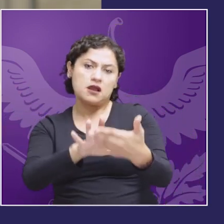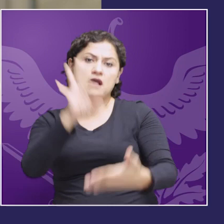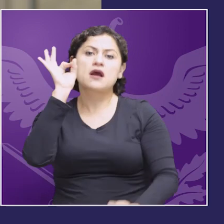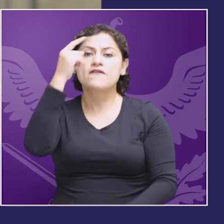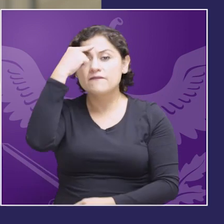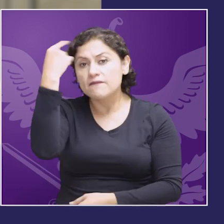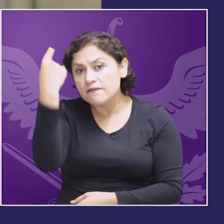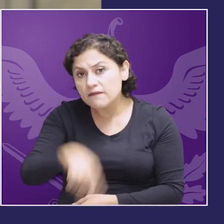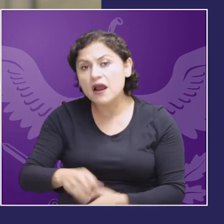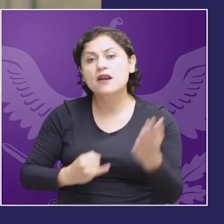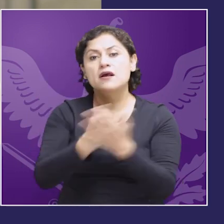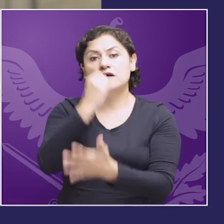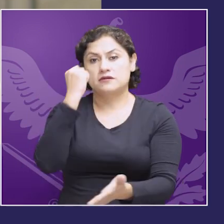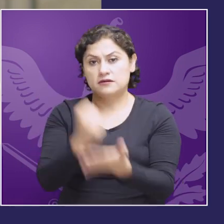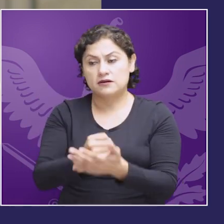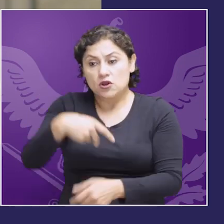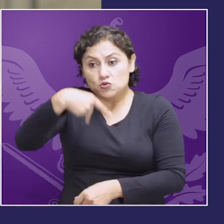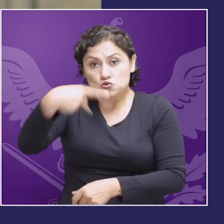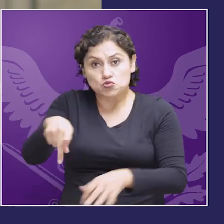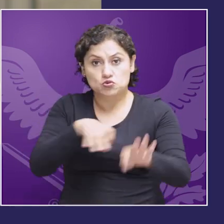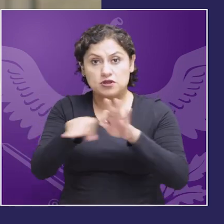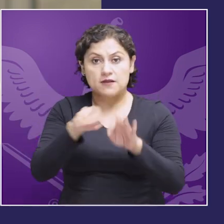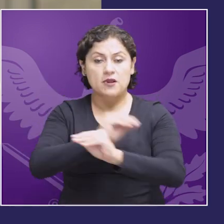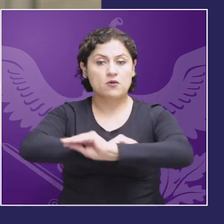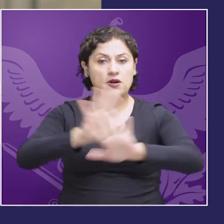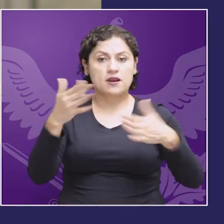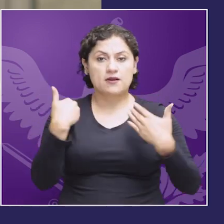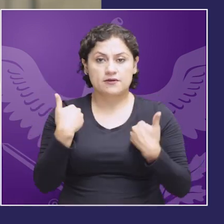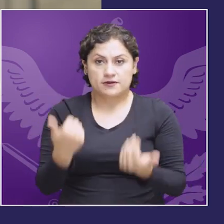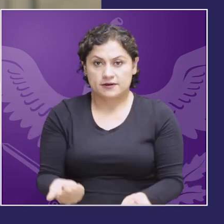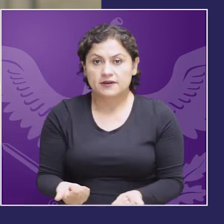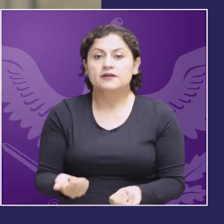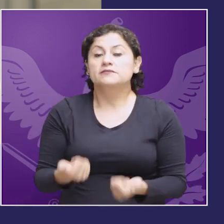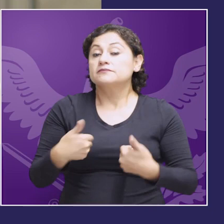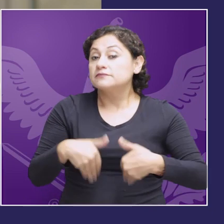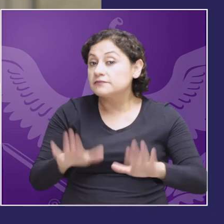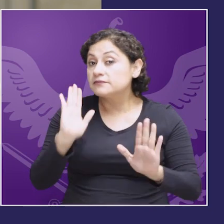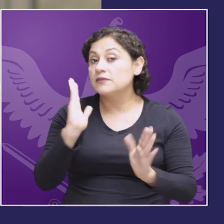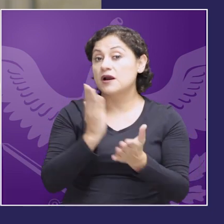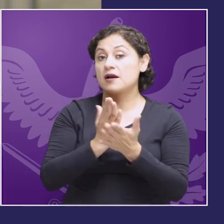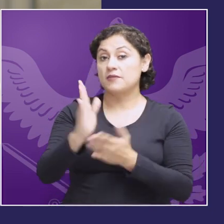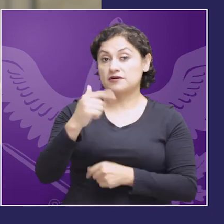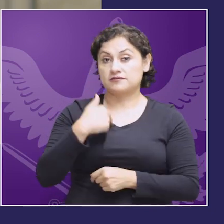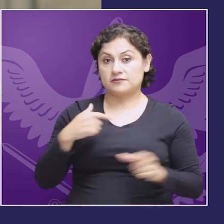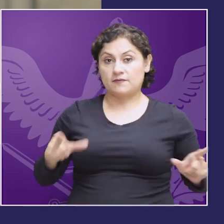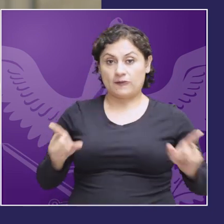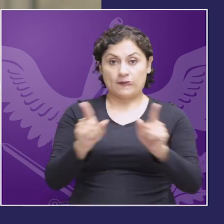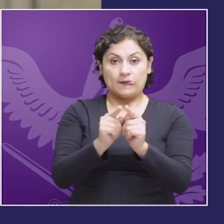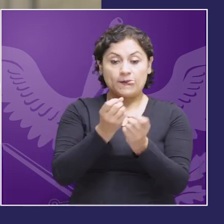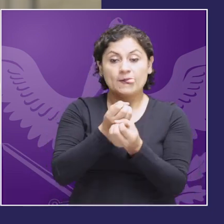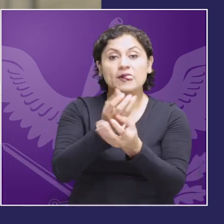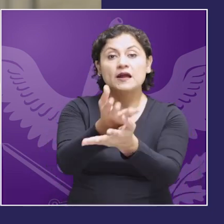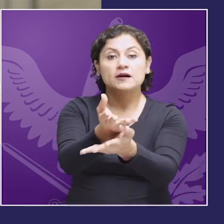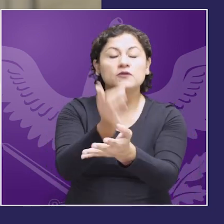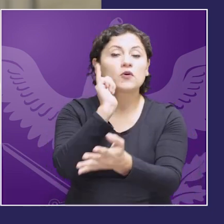juezas puedan efectivamente tomar los criterios y reconocer cuál es el trabajo que tienen que hacer. Y